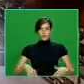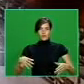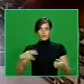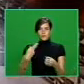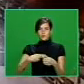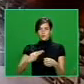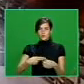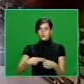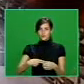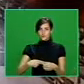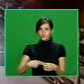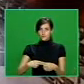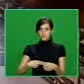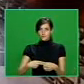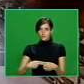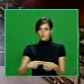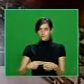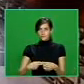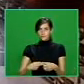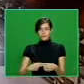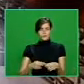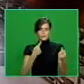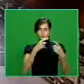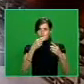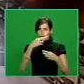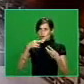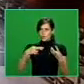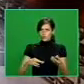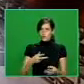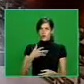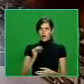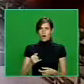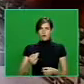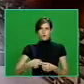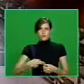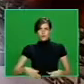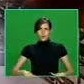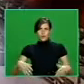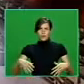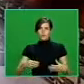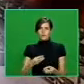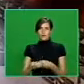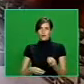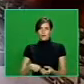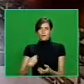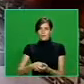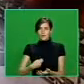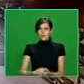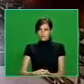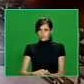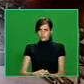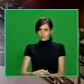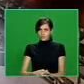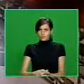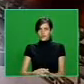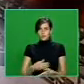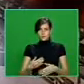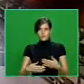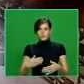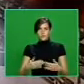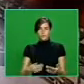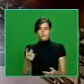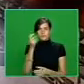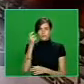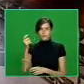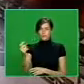petrolera de los incontables recursos de la riqueza petrolera sean invertidos en gran medida en